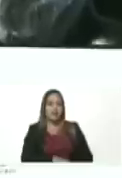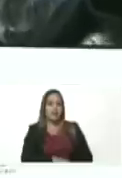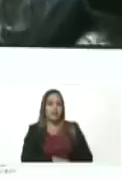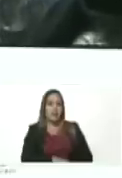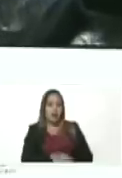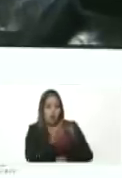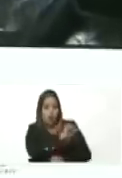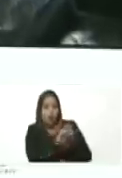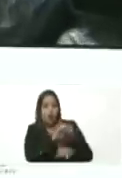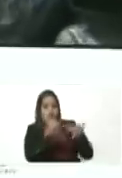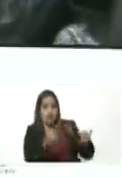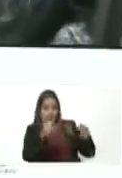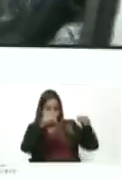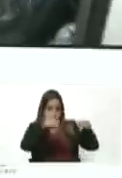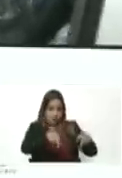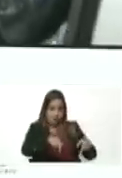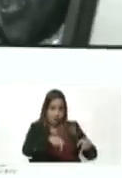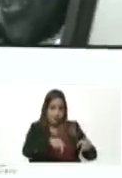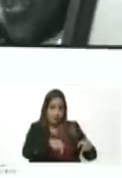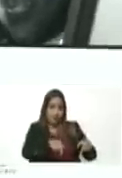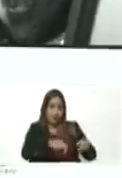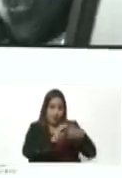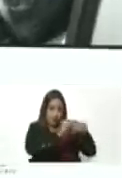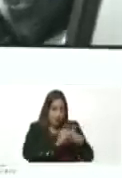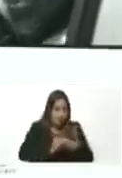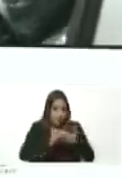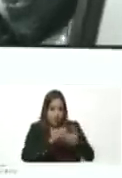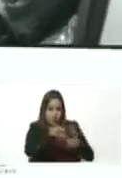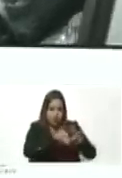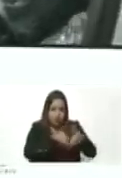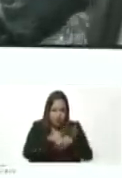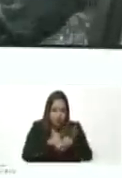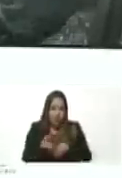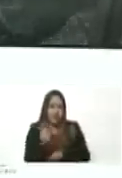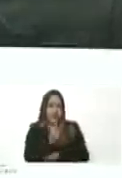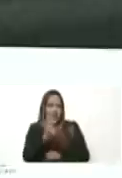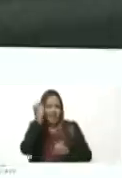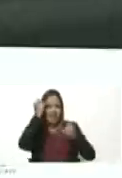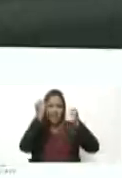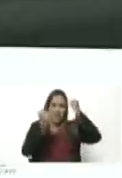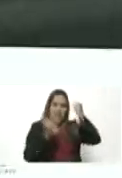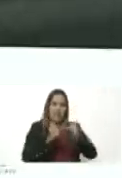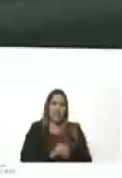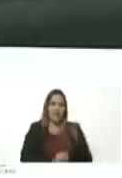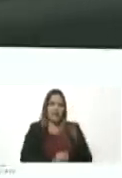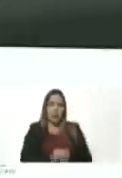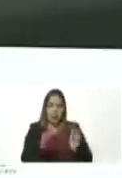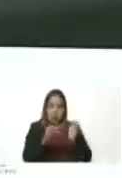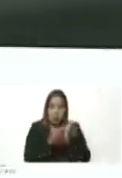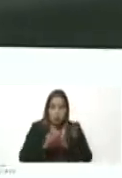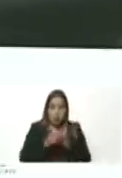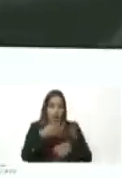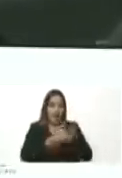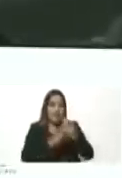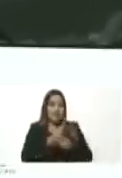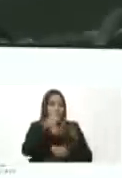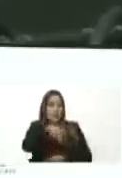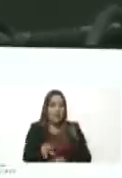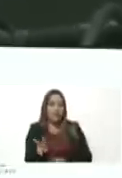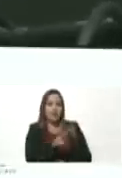ya puestos aquí, ensamblados en Venezuela, con la idea de las piezas y partes hacerlas en